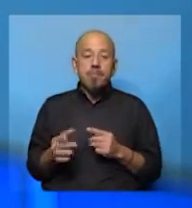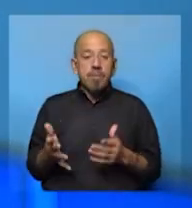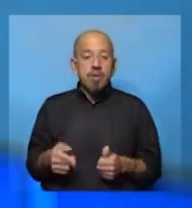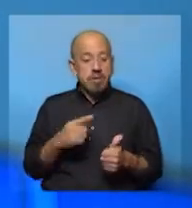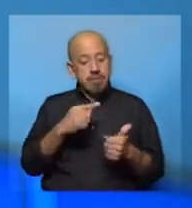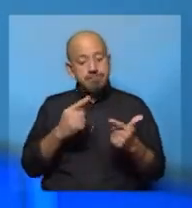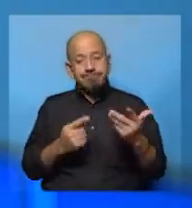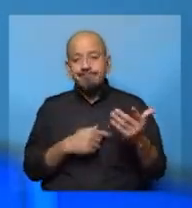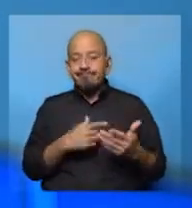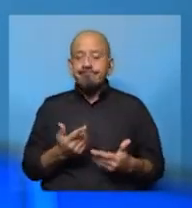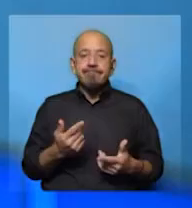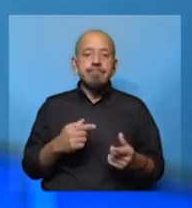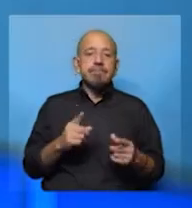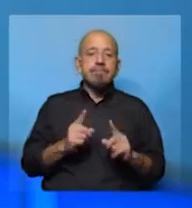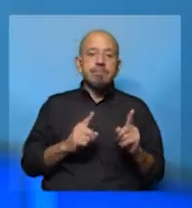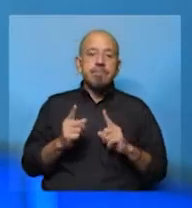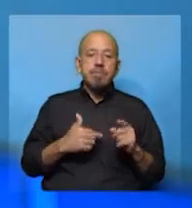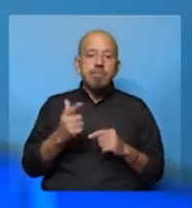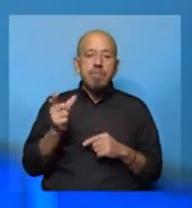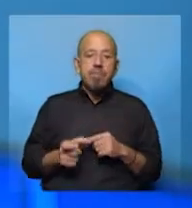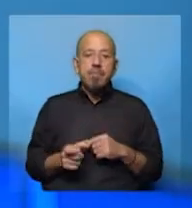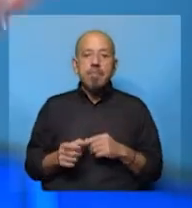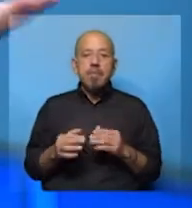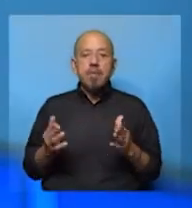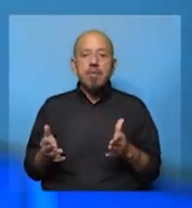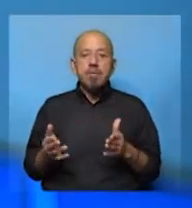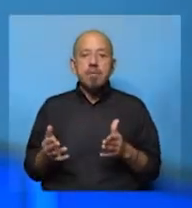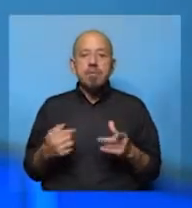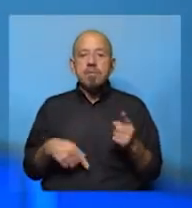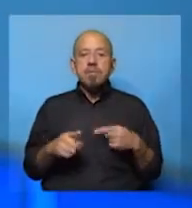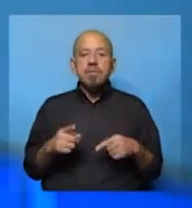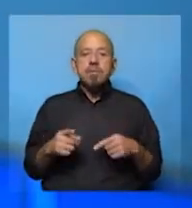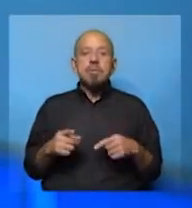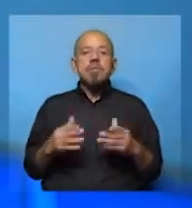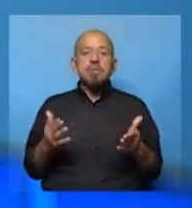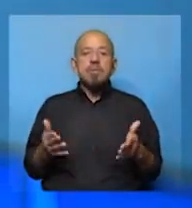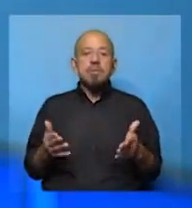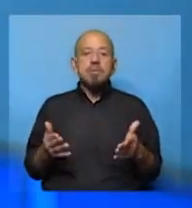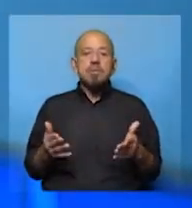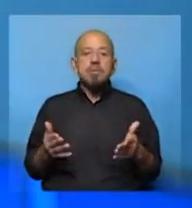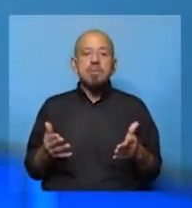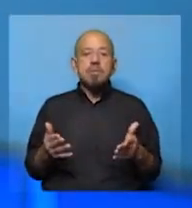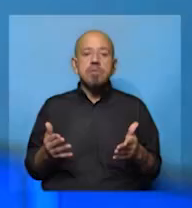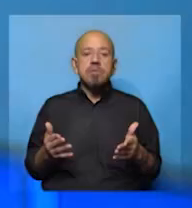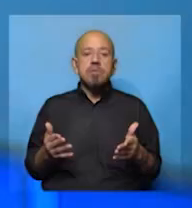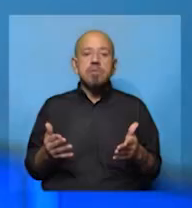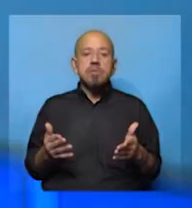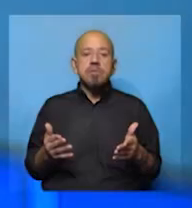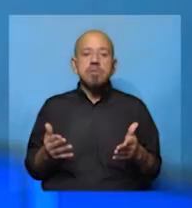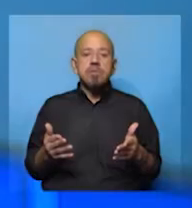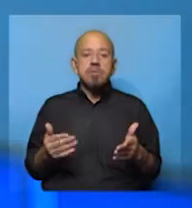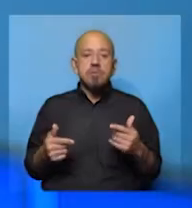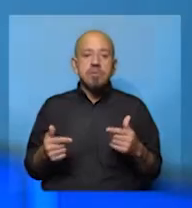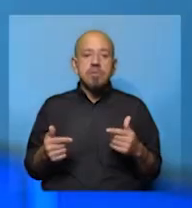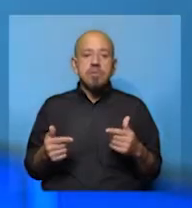no hay algunas personas que sí por determinados cortes en la vida las vi Las conocí eh